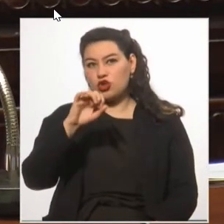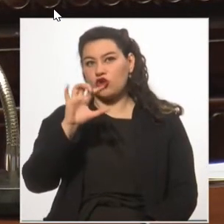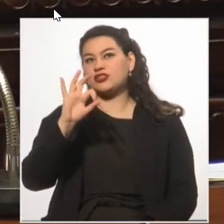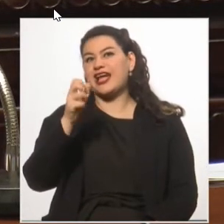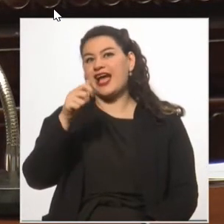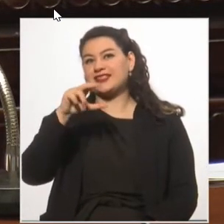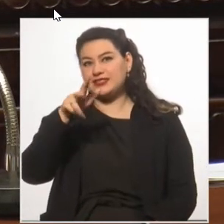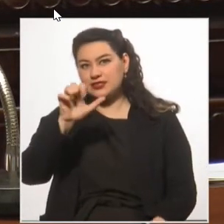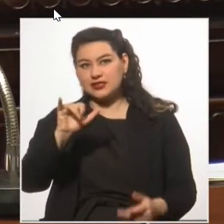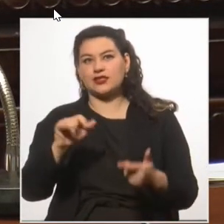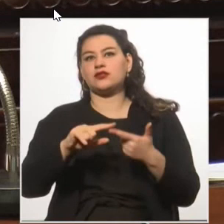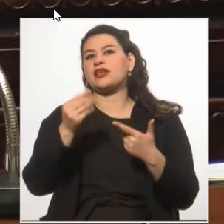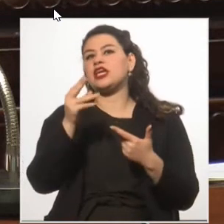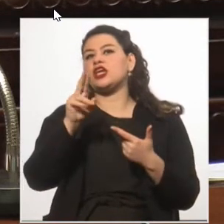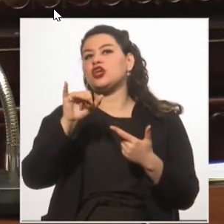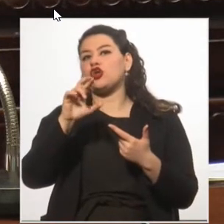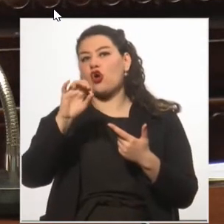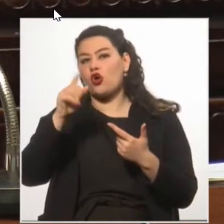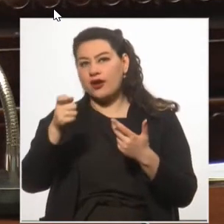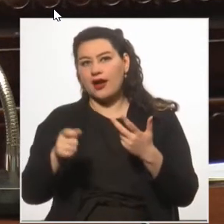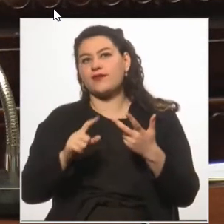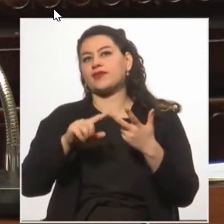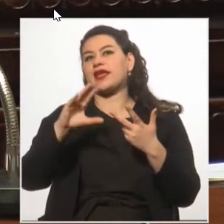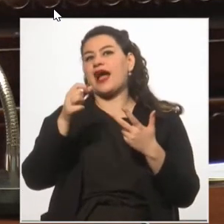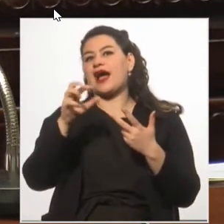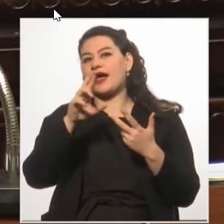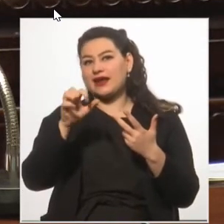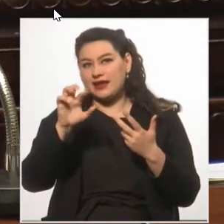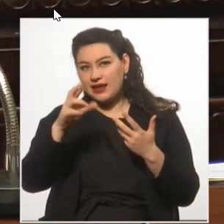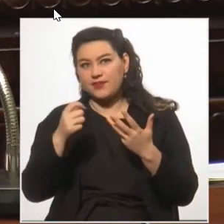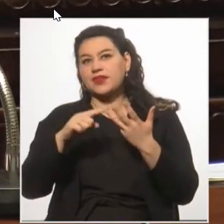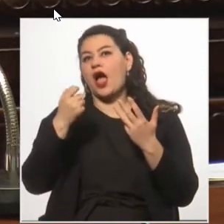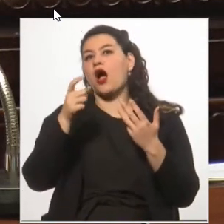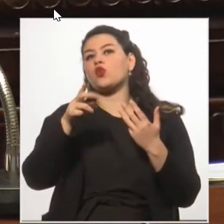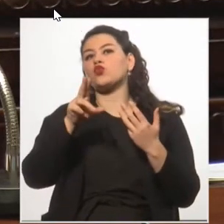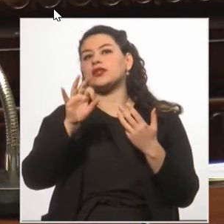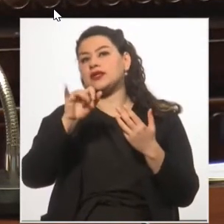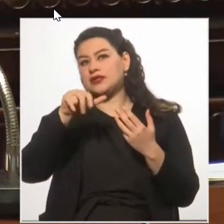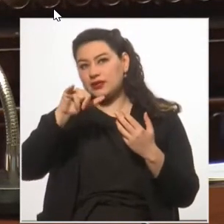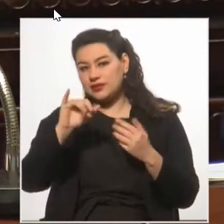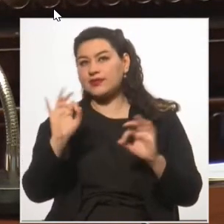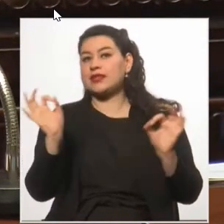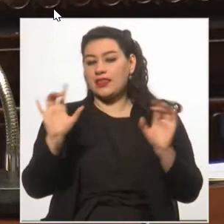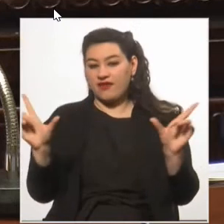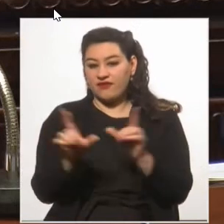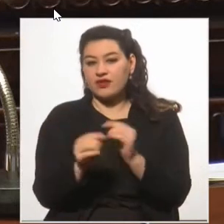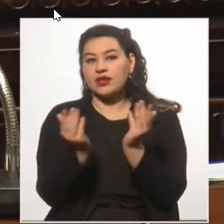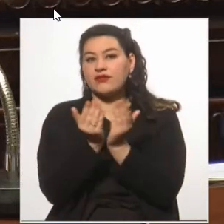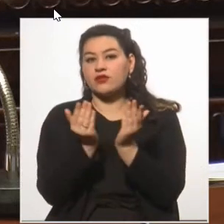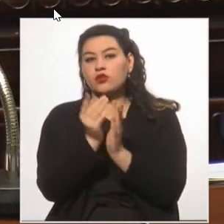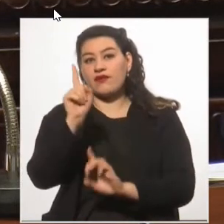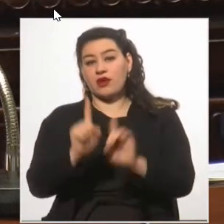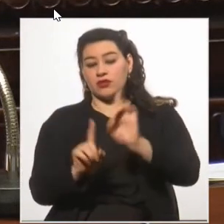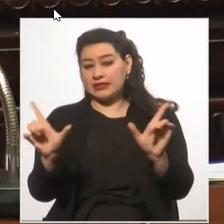Agustini, Horacio Quiroga, Roberto de las Carreras, entre otros. A pesar de no haber terminado sus estudios